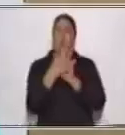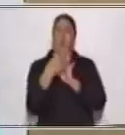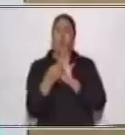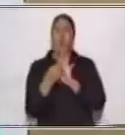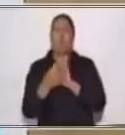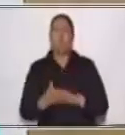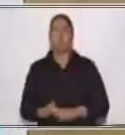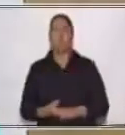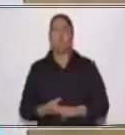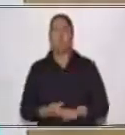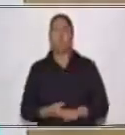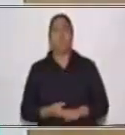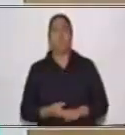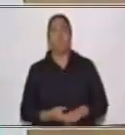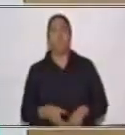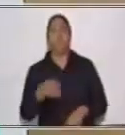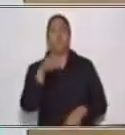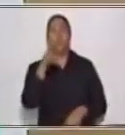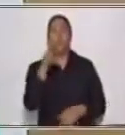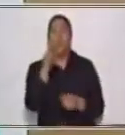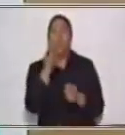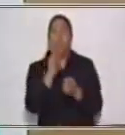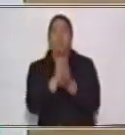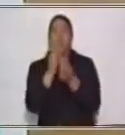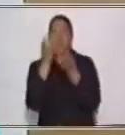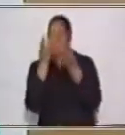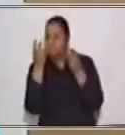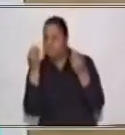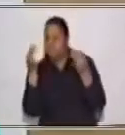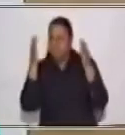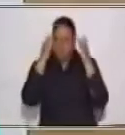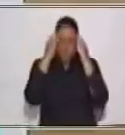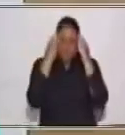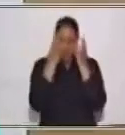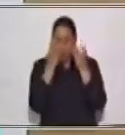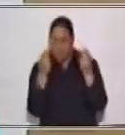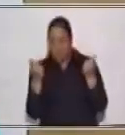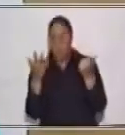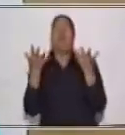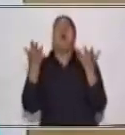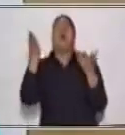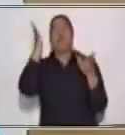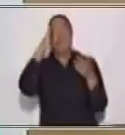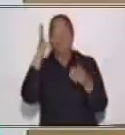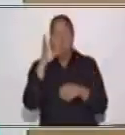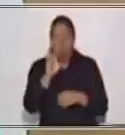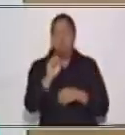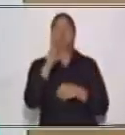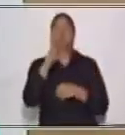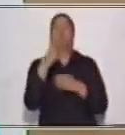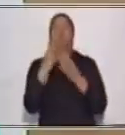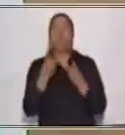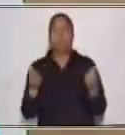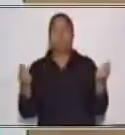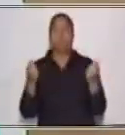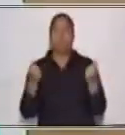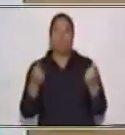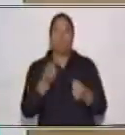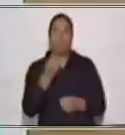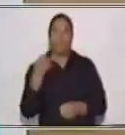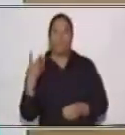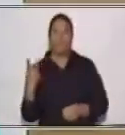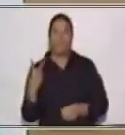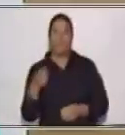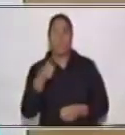que encuentres las ecuaciones que tienen como solución el número 2. Puedes resolver